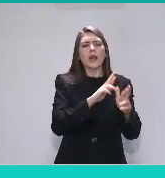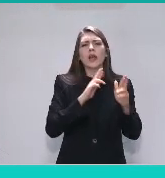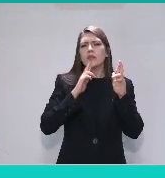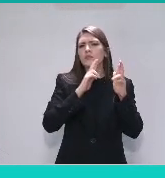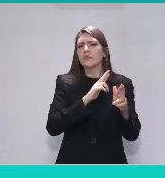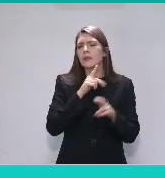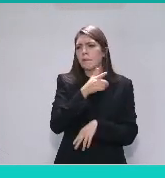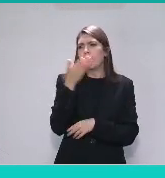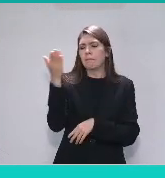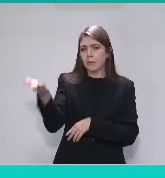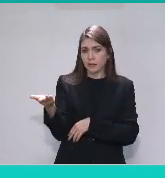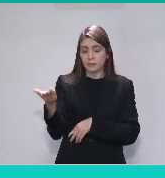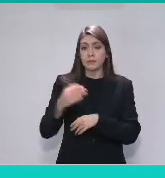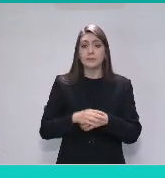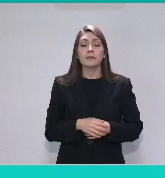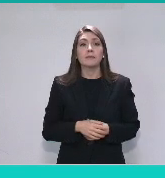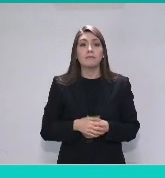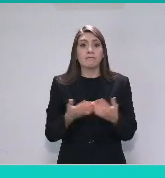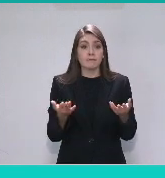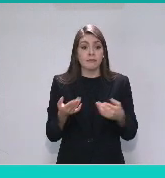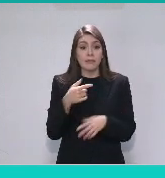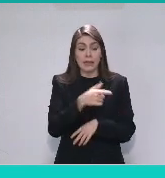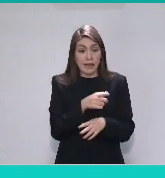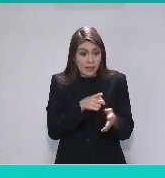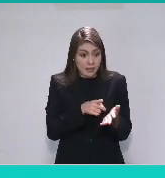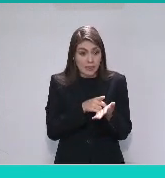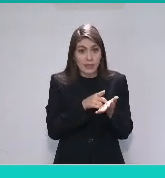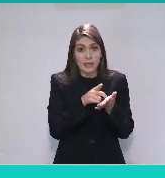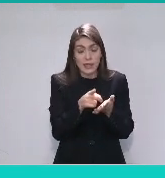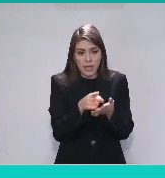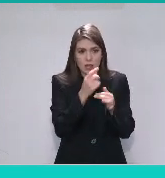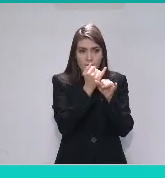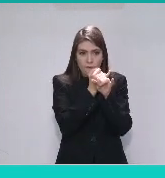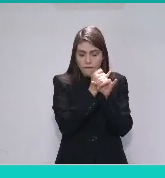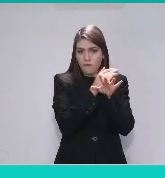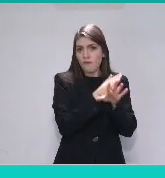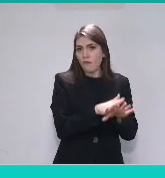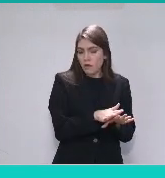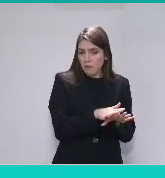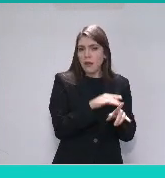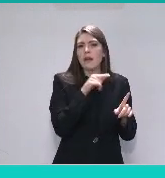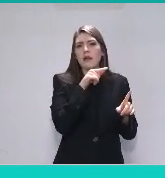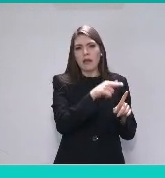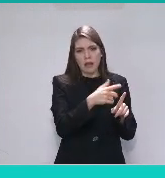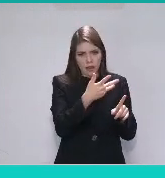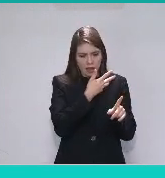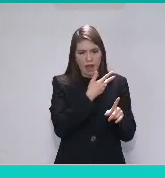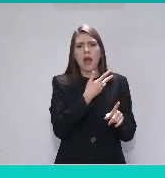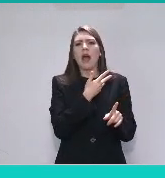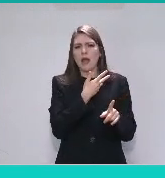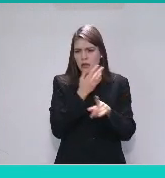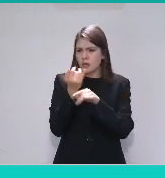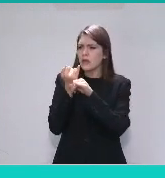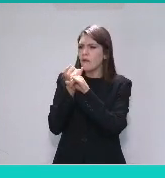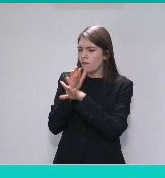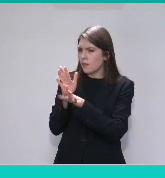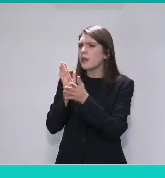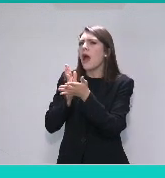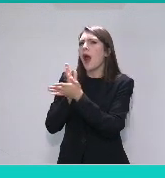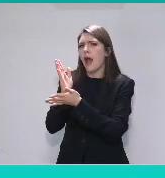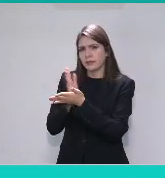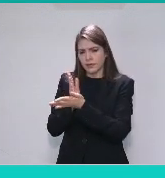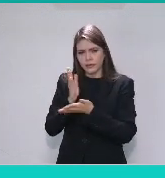ahora bien el derecho de acceso a la información pública contempla el acceso a la información en